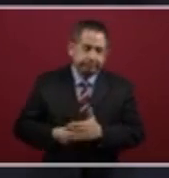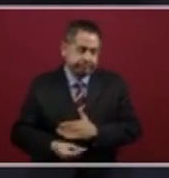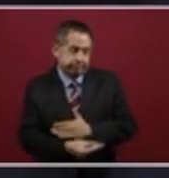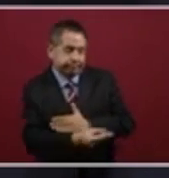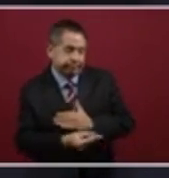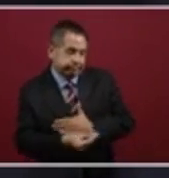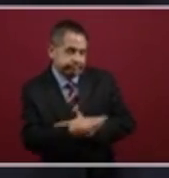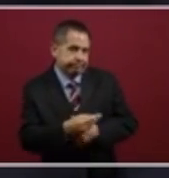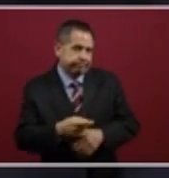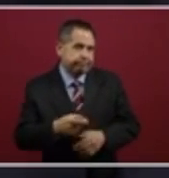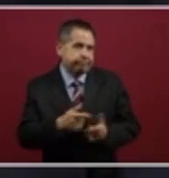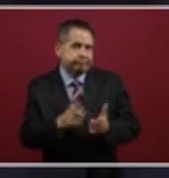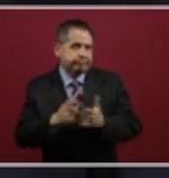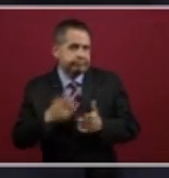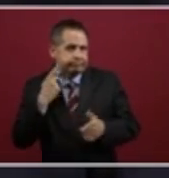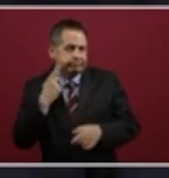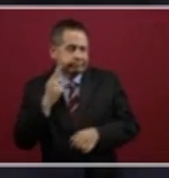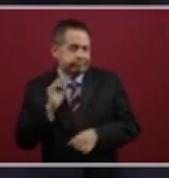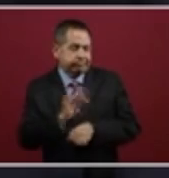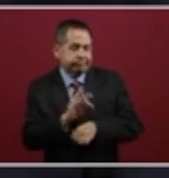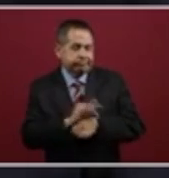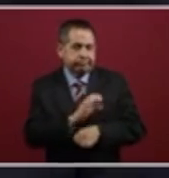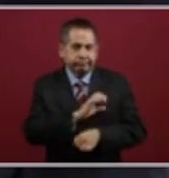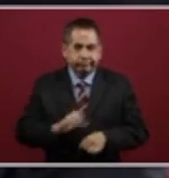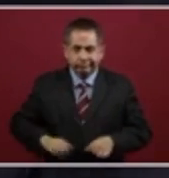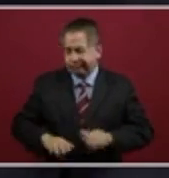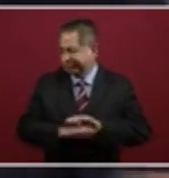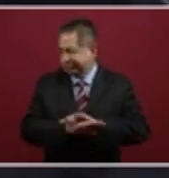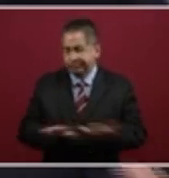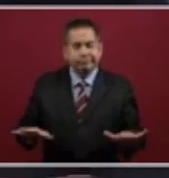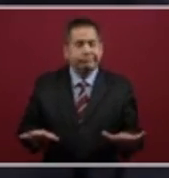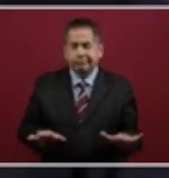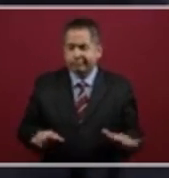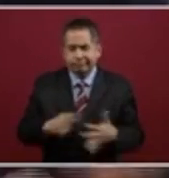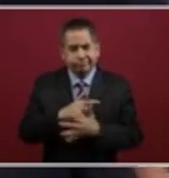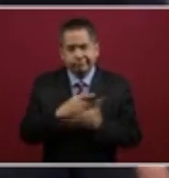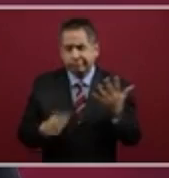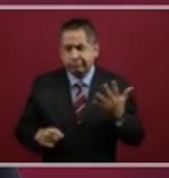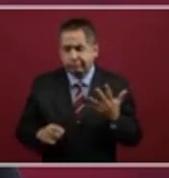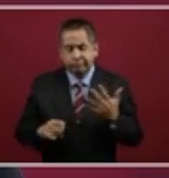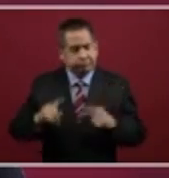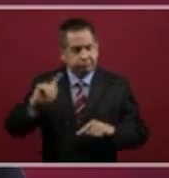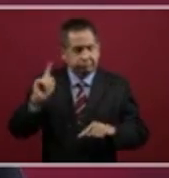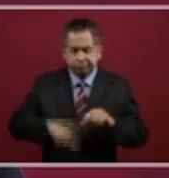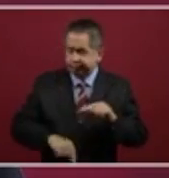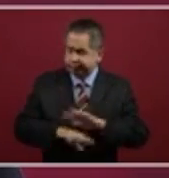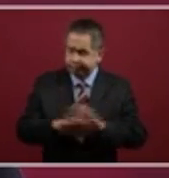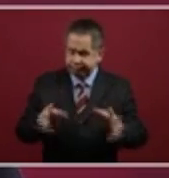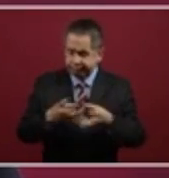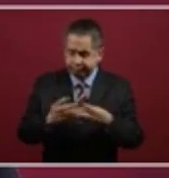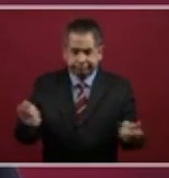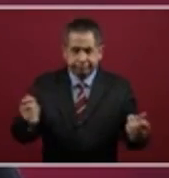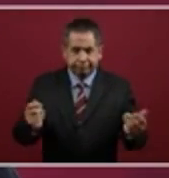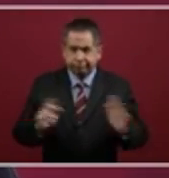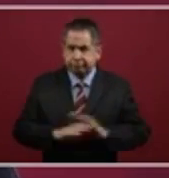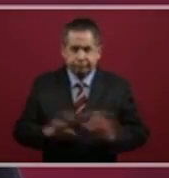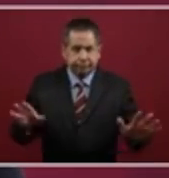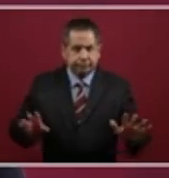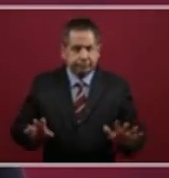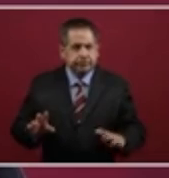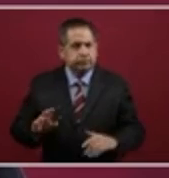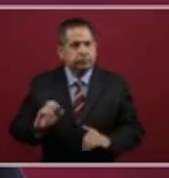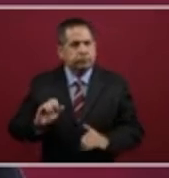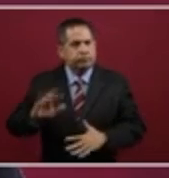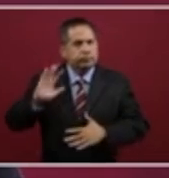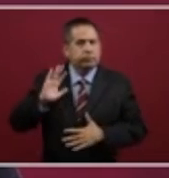favorecer a partidos, a candidatos. Todo eso debe desaparecer. Es un compromiso que